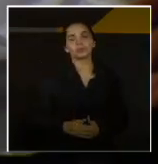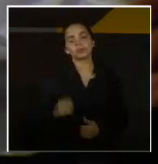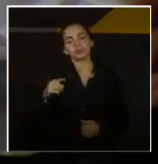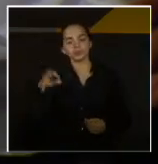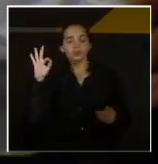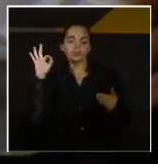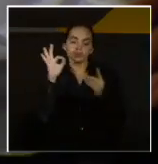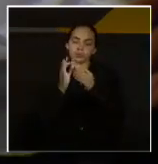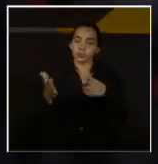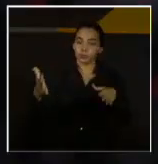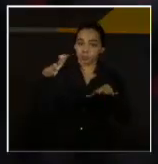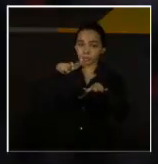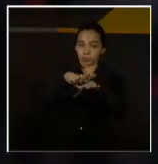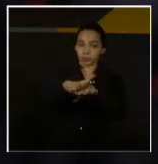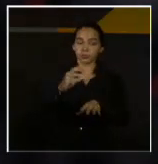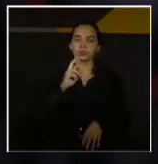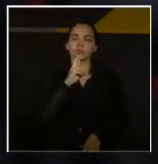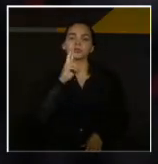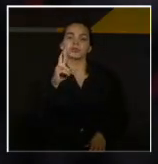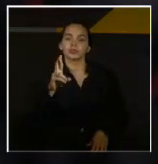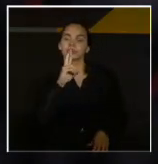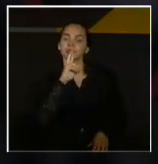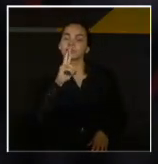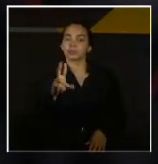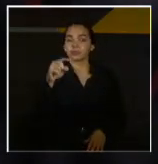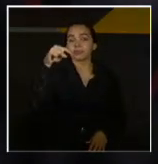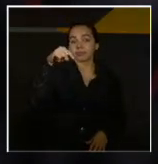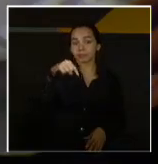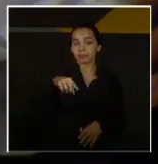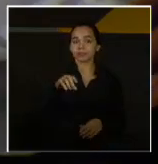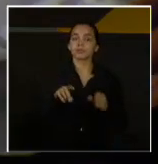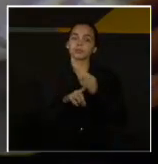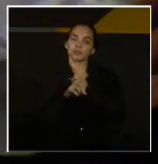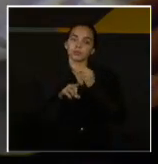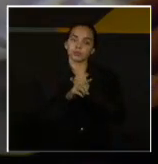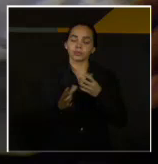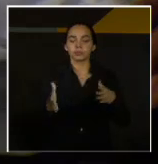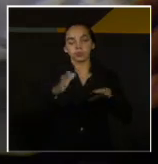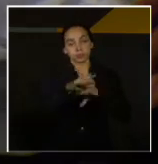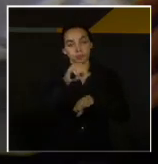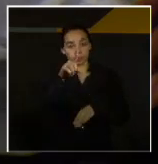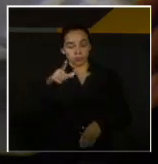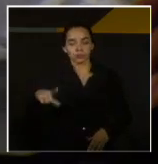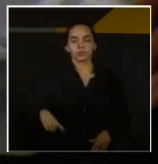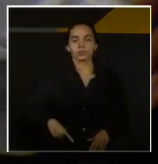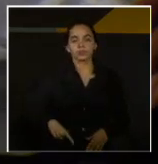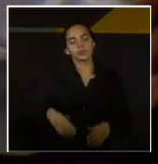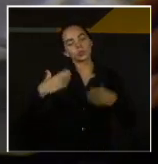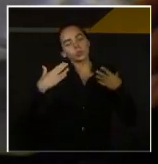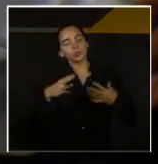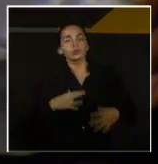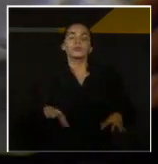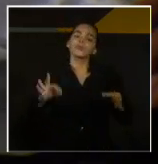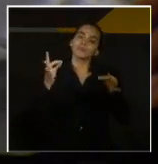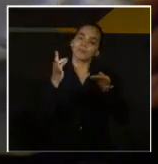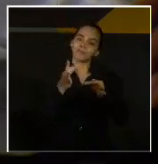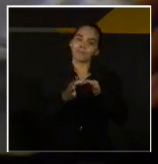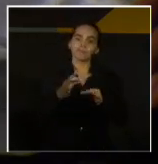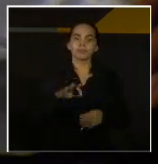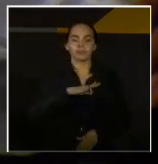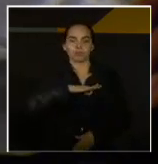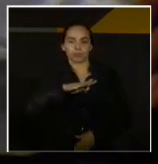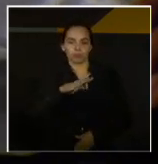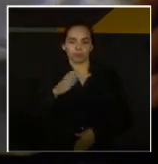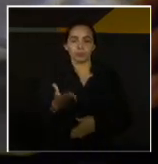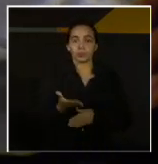parte de la solución de los problemas en conjunción con su gobierno y que es muy importante para poder aspirar a